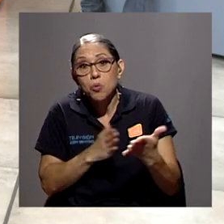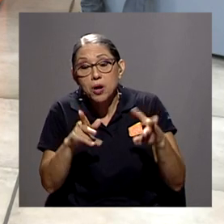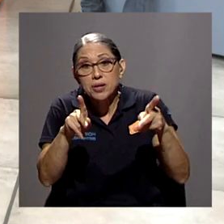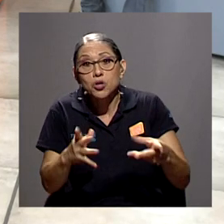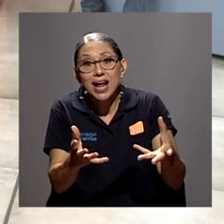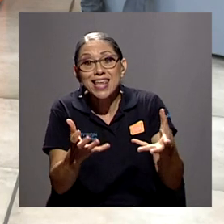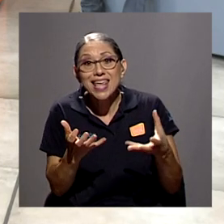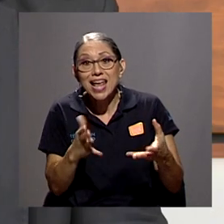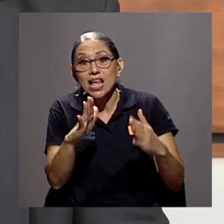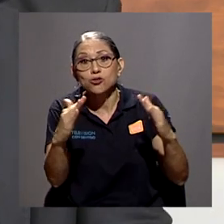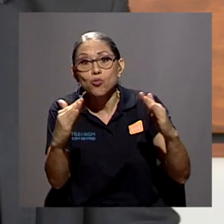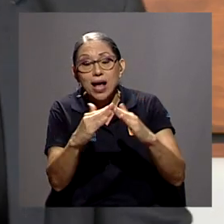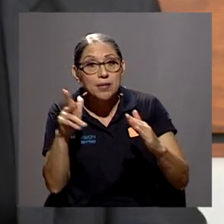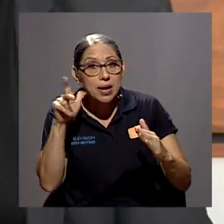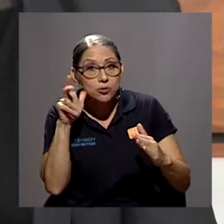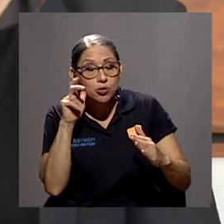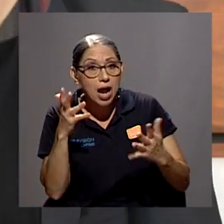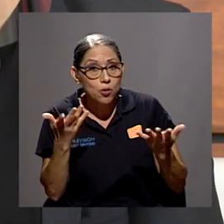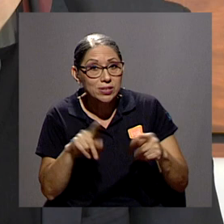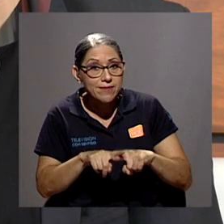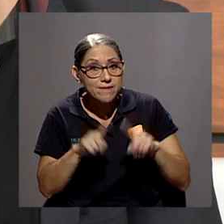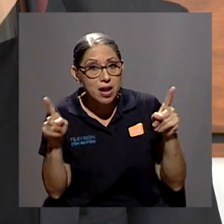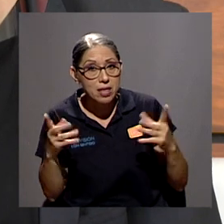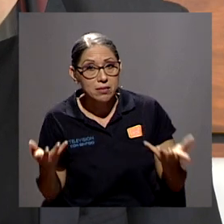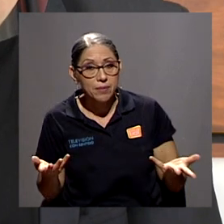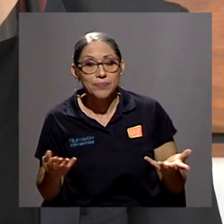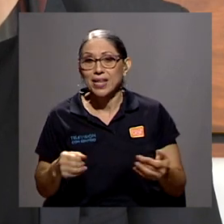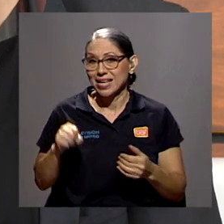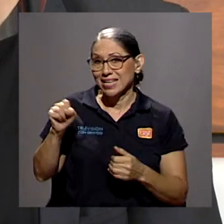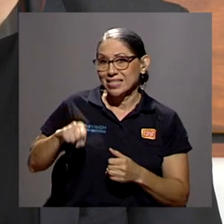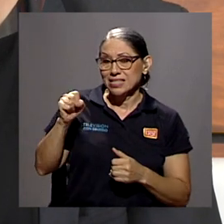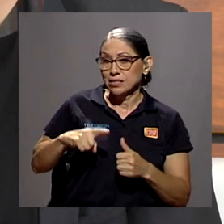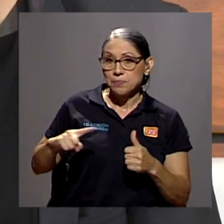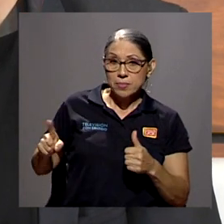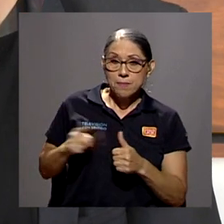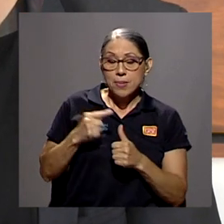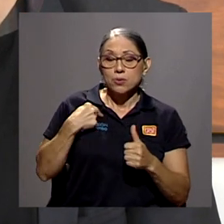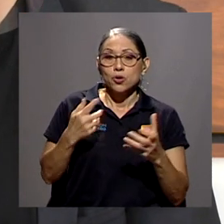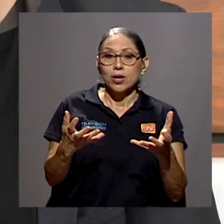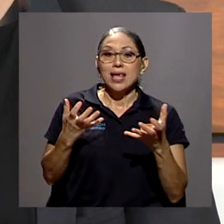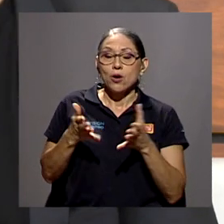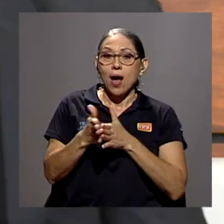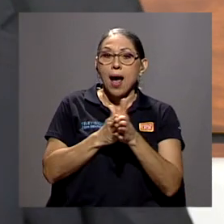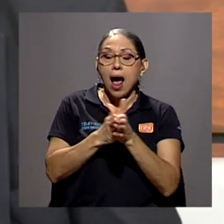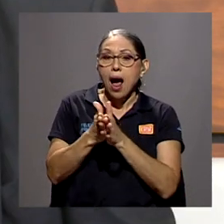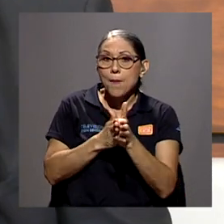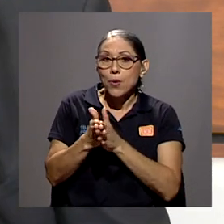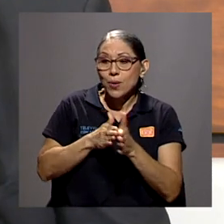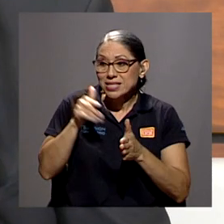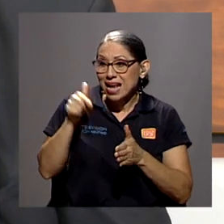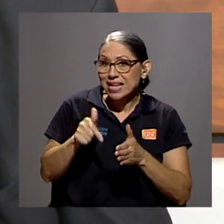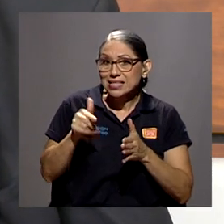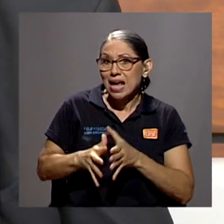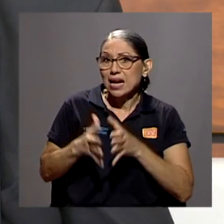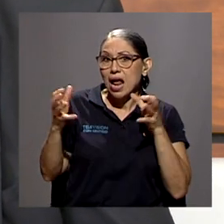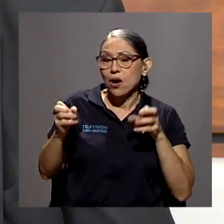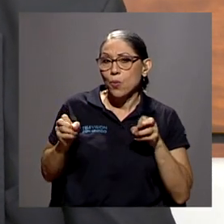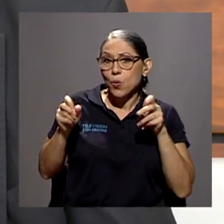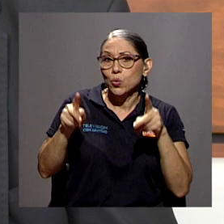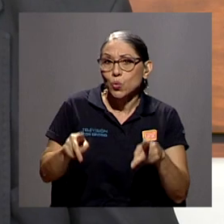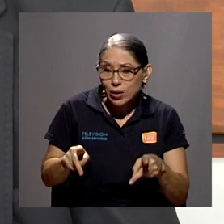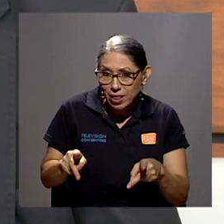escuches otra historia sí bueno en primer lugar yo quisiera aprovechar esta enorme oportunidad que nos da el